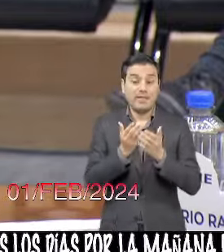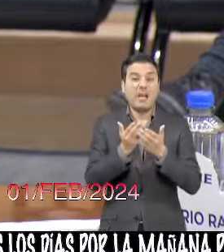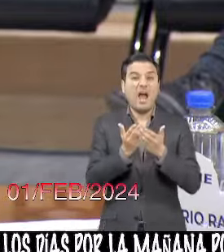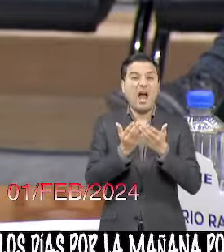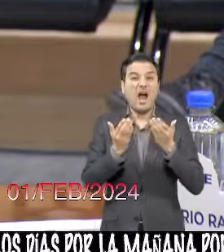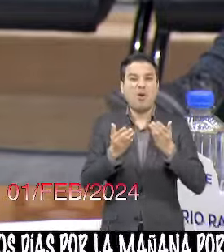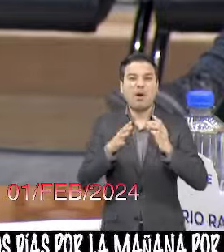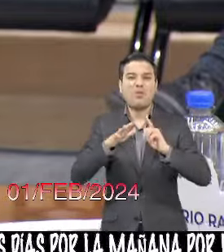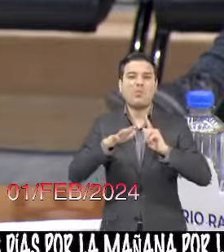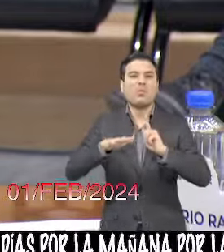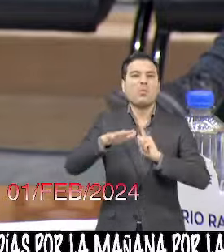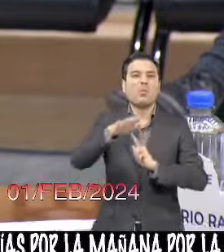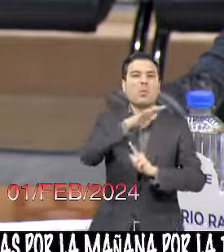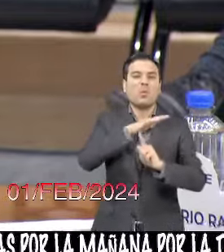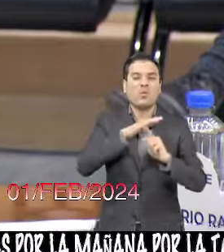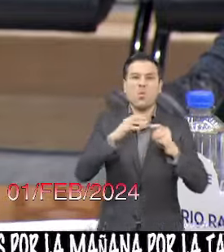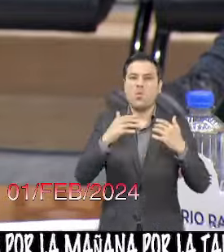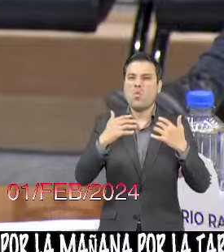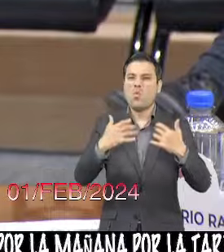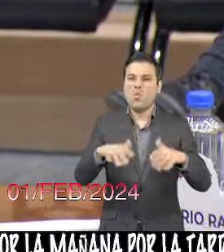encontramos muestra un rostro